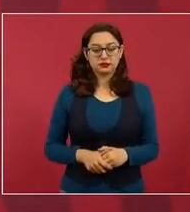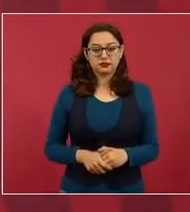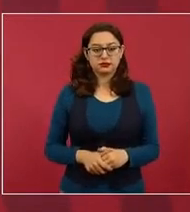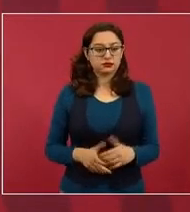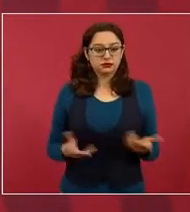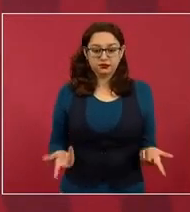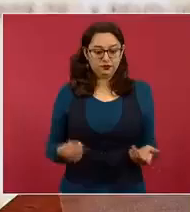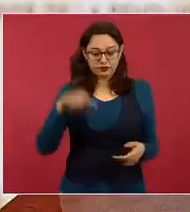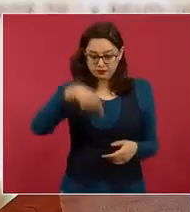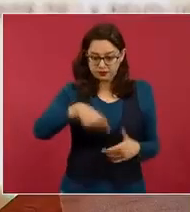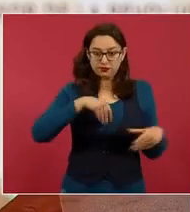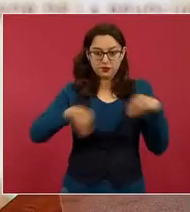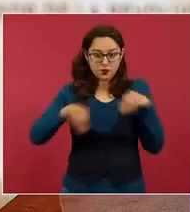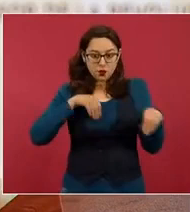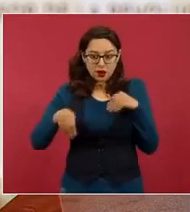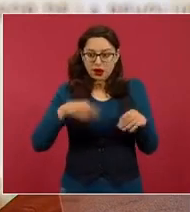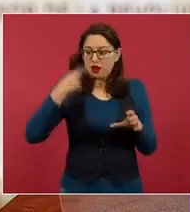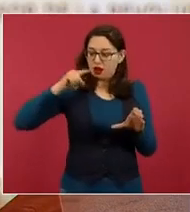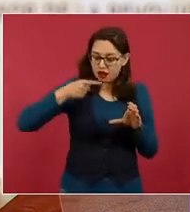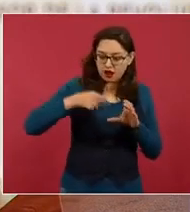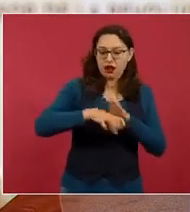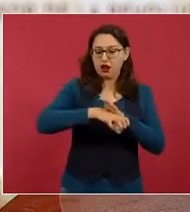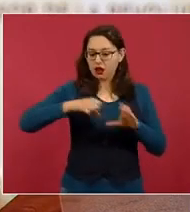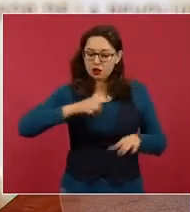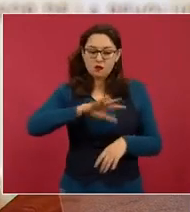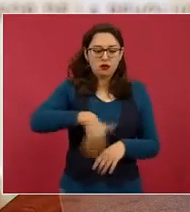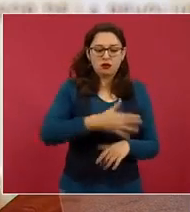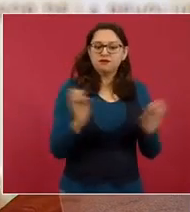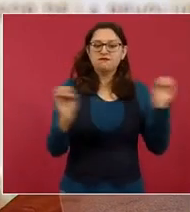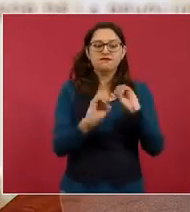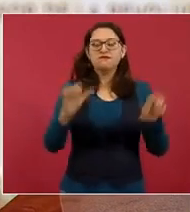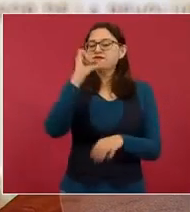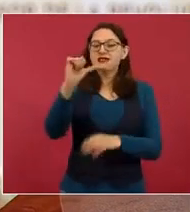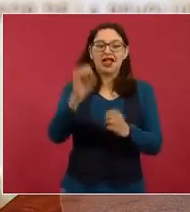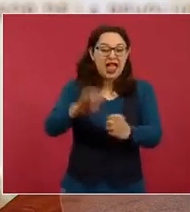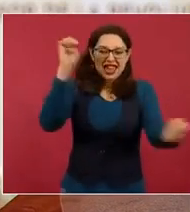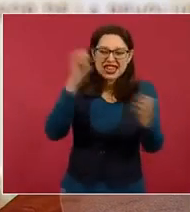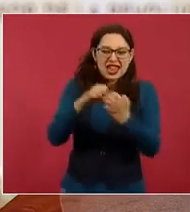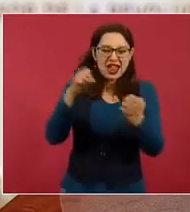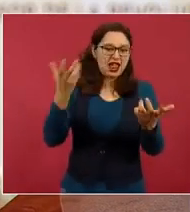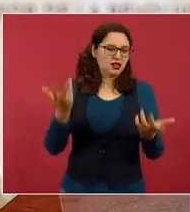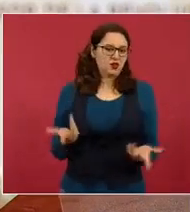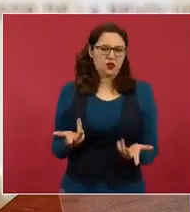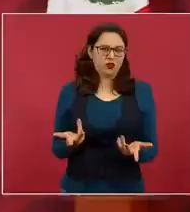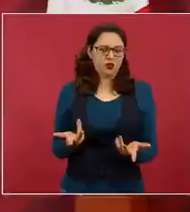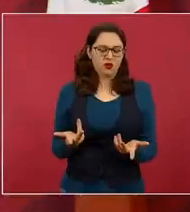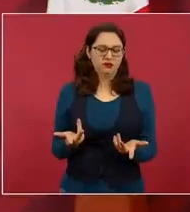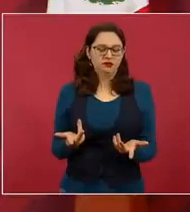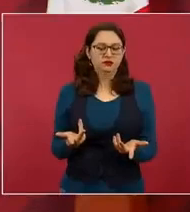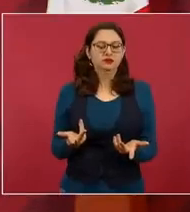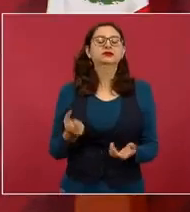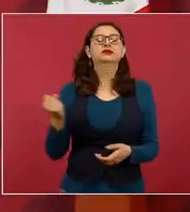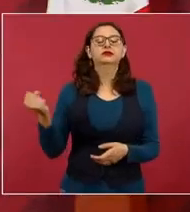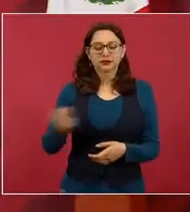No invirtieron nada, engañaron. Eso fue la llamada reforma energética.